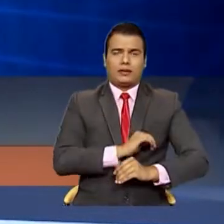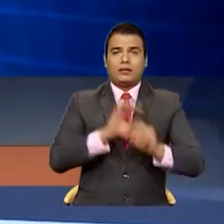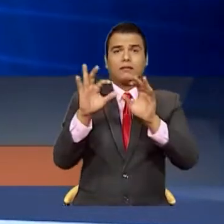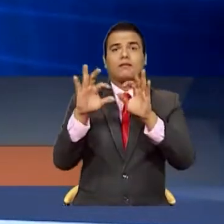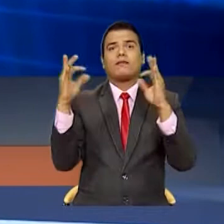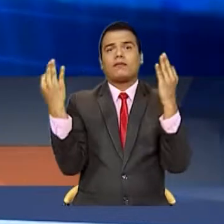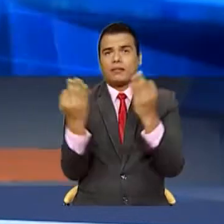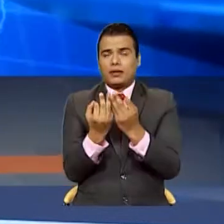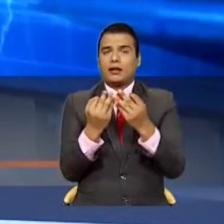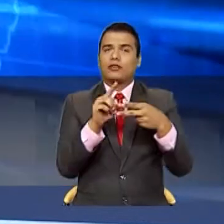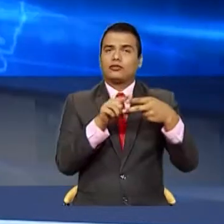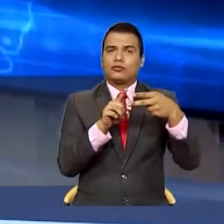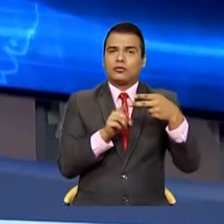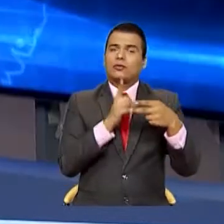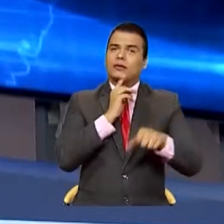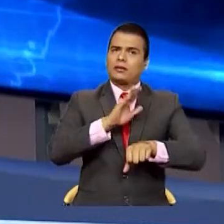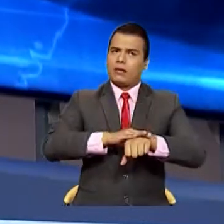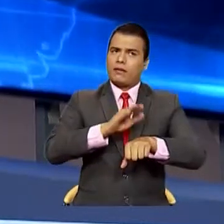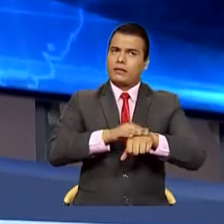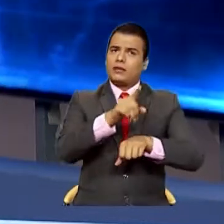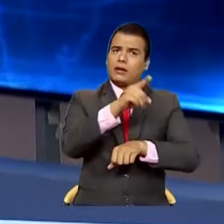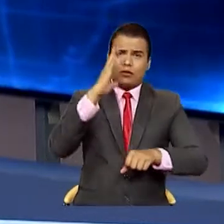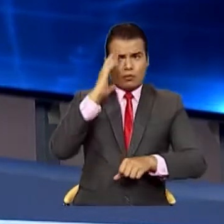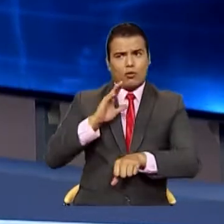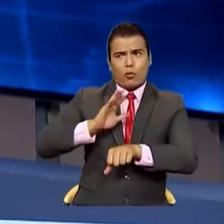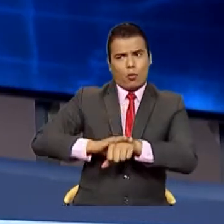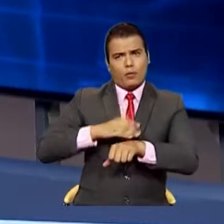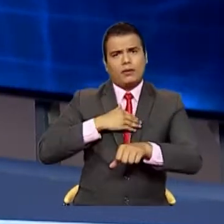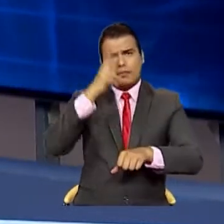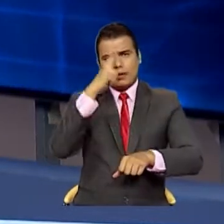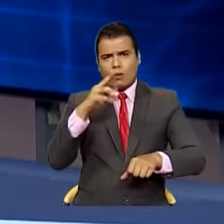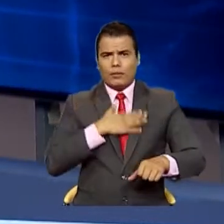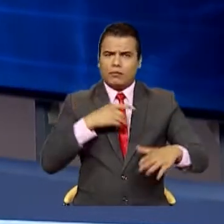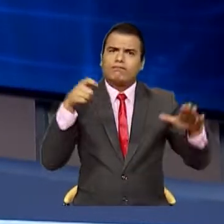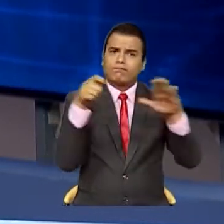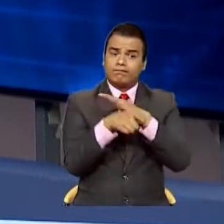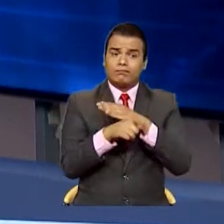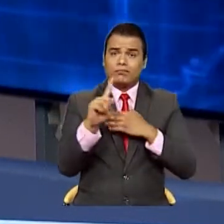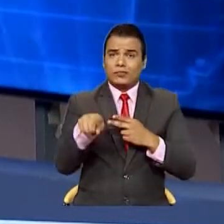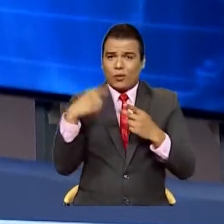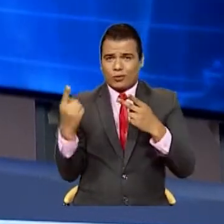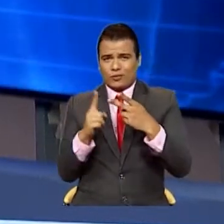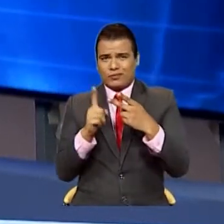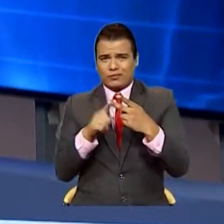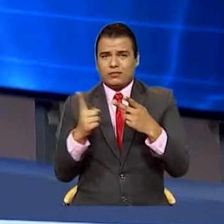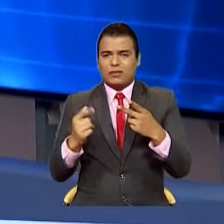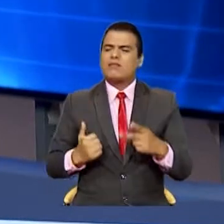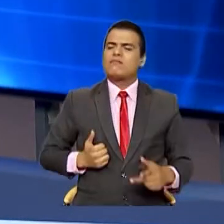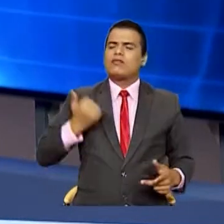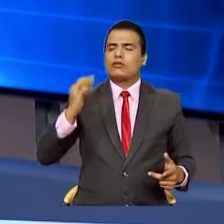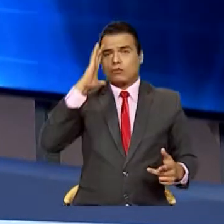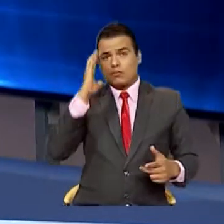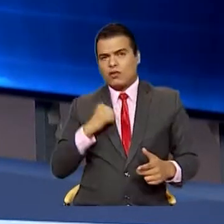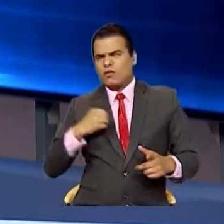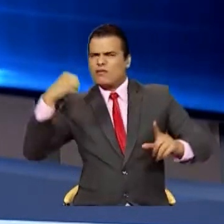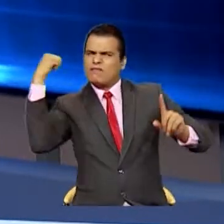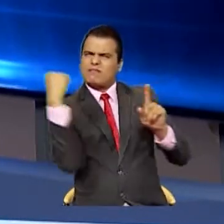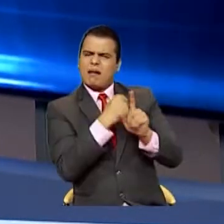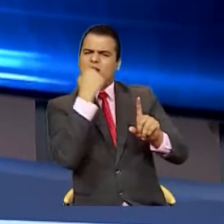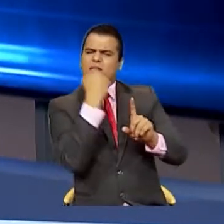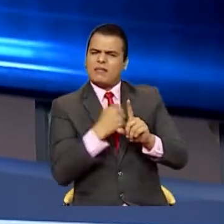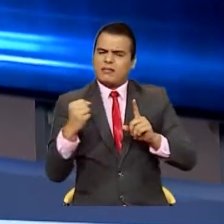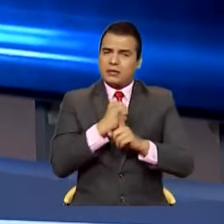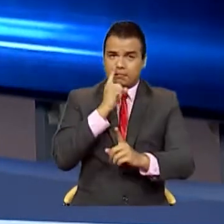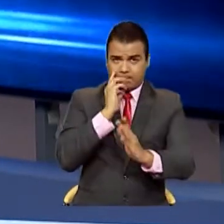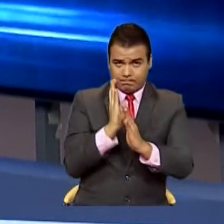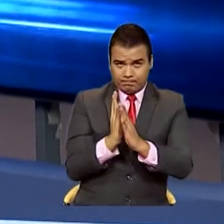familias están denunciando a integrantes de la policía por la muerte de sus hijos. Y en otro caso, un supuesto abuso policial con una golpiza. Vamos con